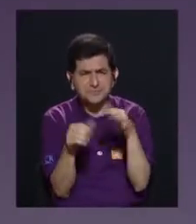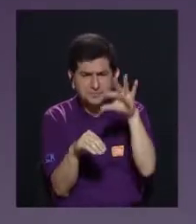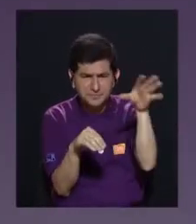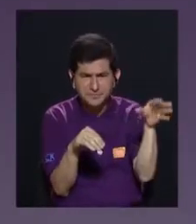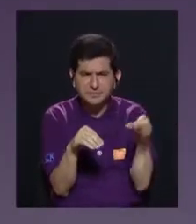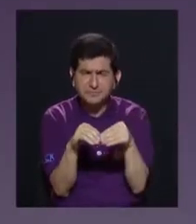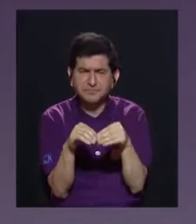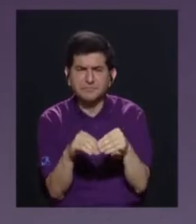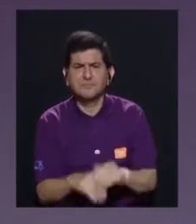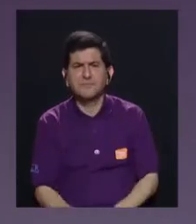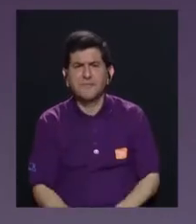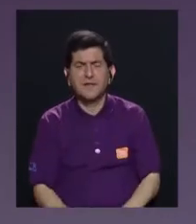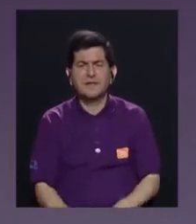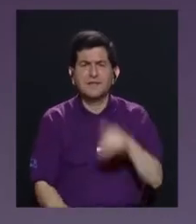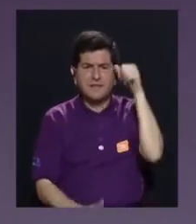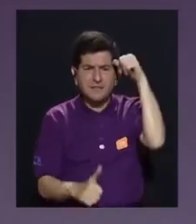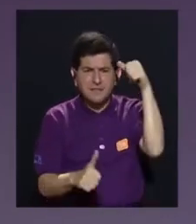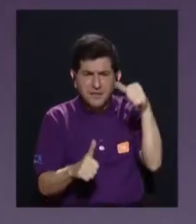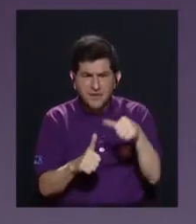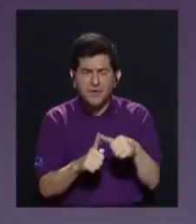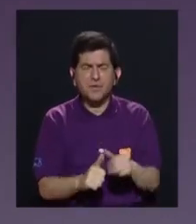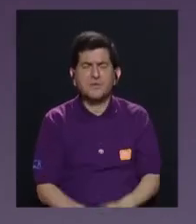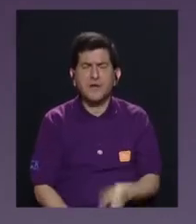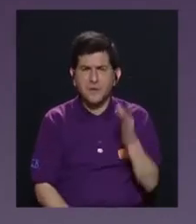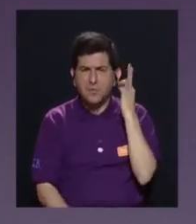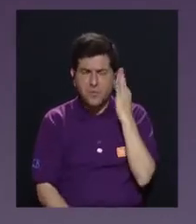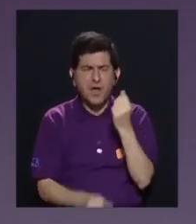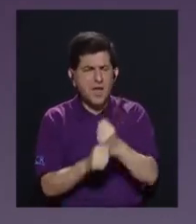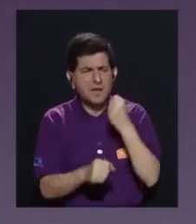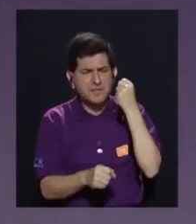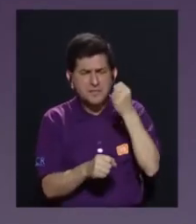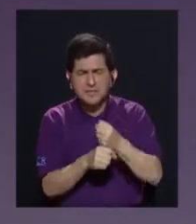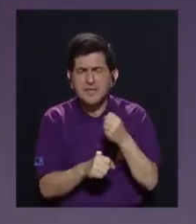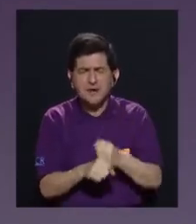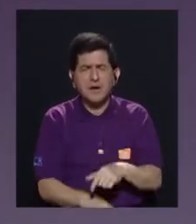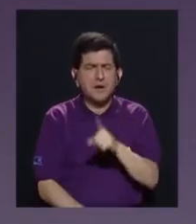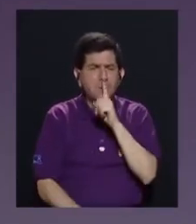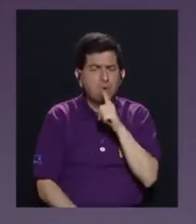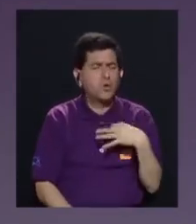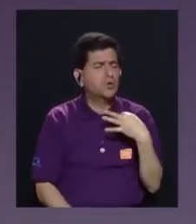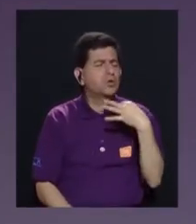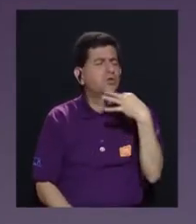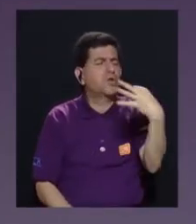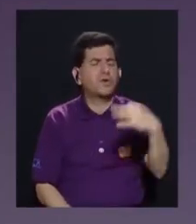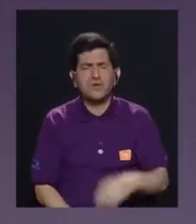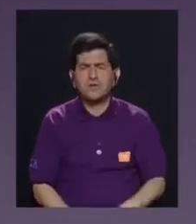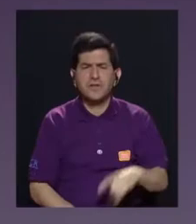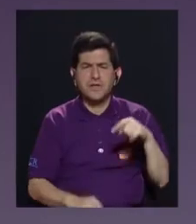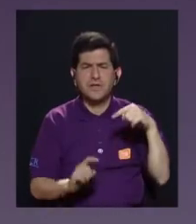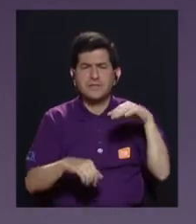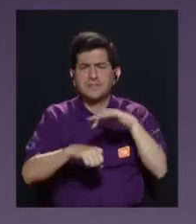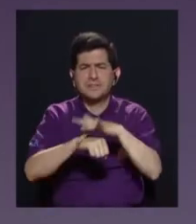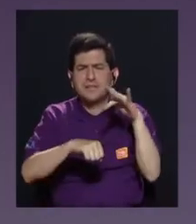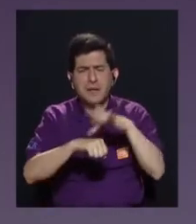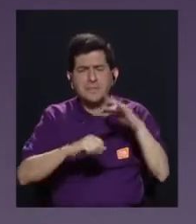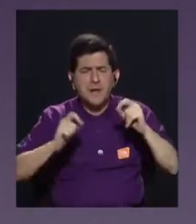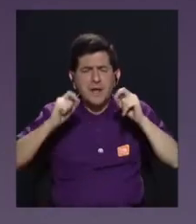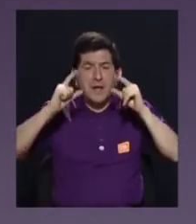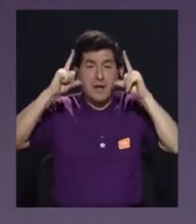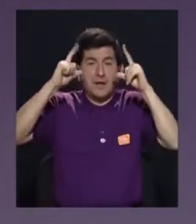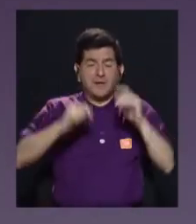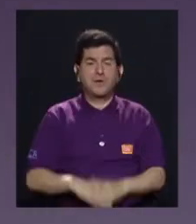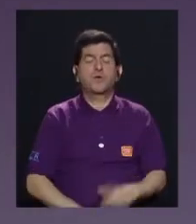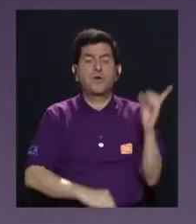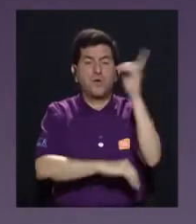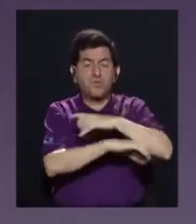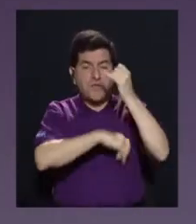de conmemorar con tantas mujeres que hacen un trabajo silencioso todos los días de la vida desde que se levanta este este día